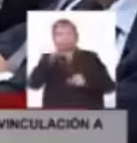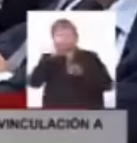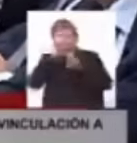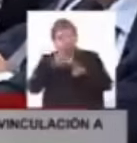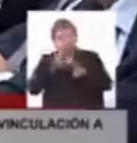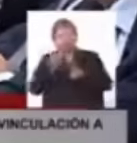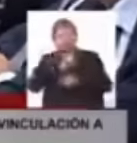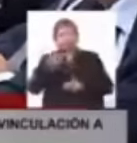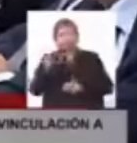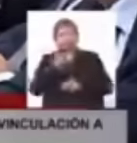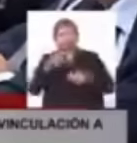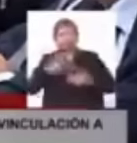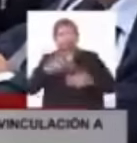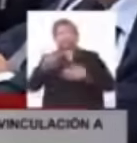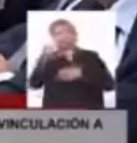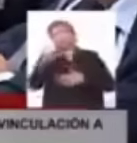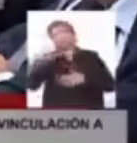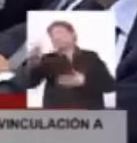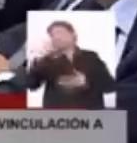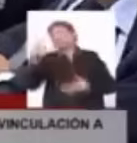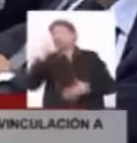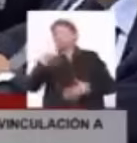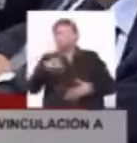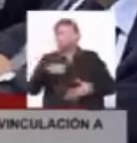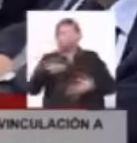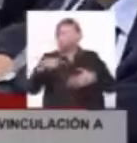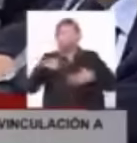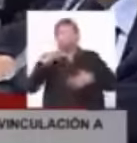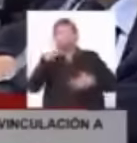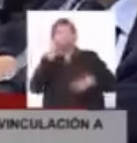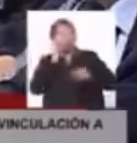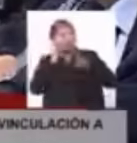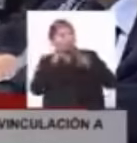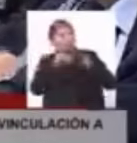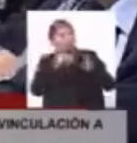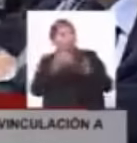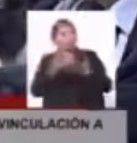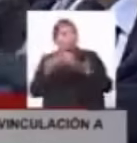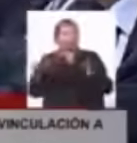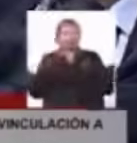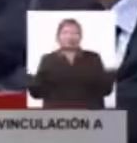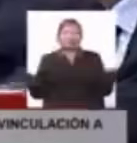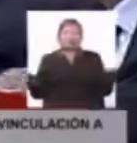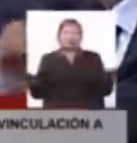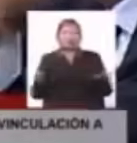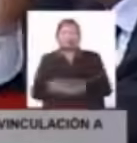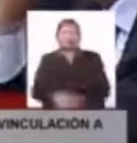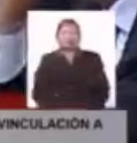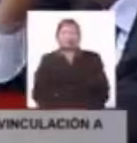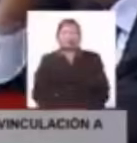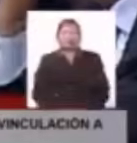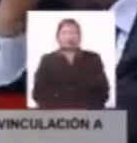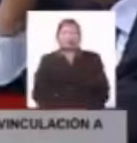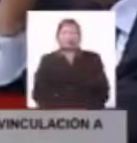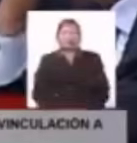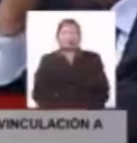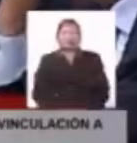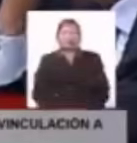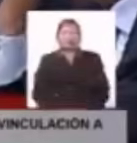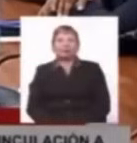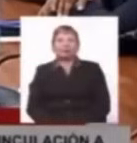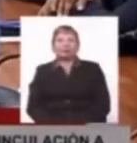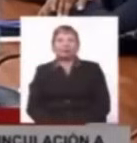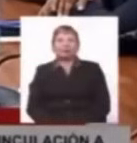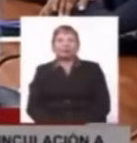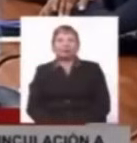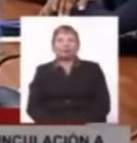respeto. O sea, a mí si me pueden decir usted está investigado y yo no le puedo contestar, presidente, a la persona ponga, que me dice lo mismo, no tiene sentido. Bueno,